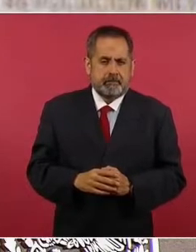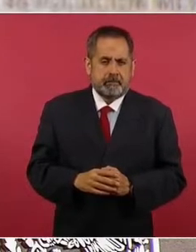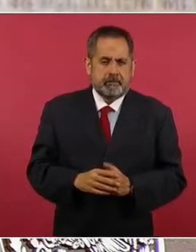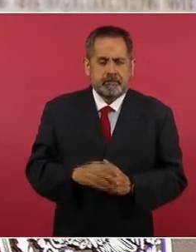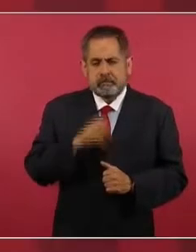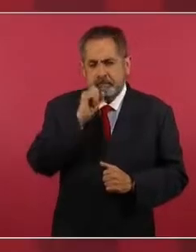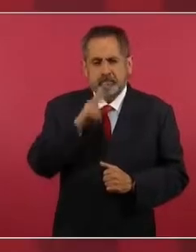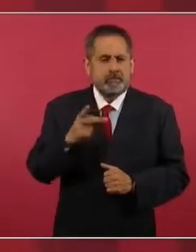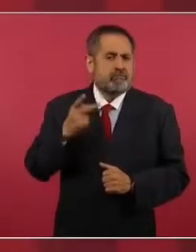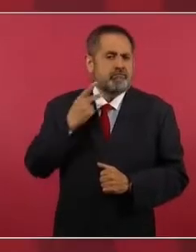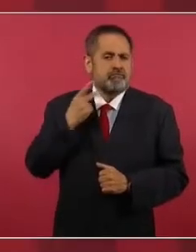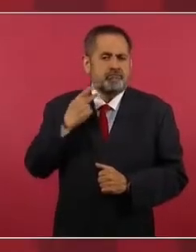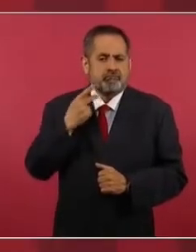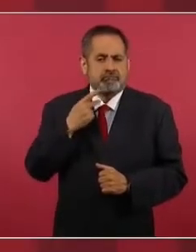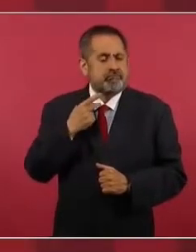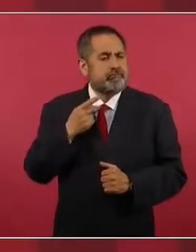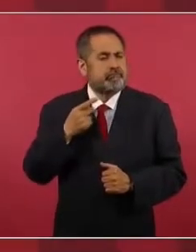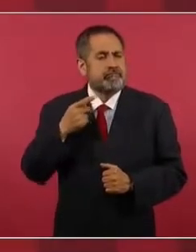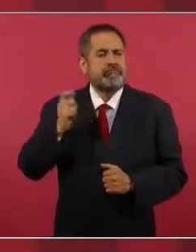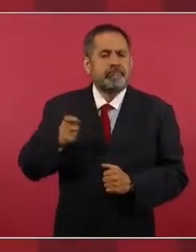llevamos una política de buena vecindad.